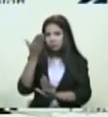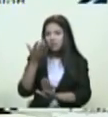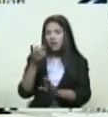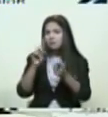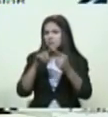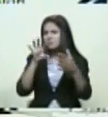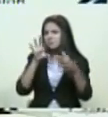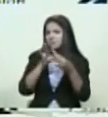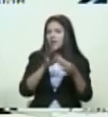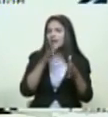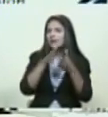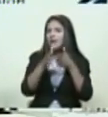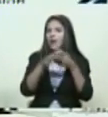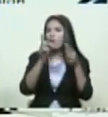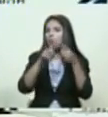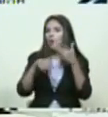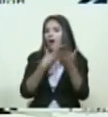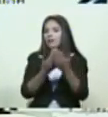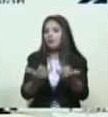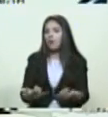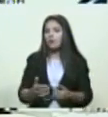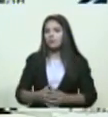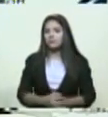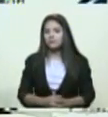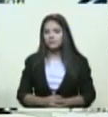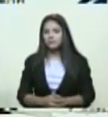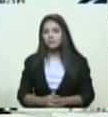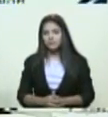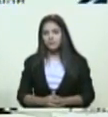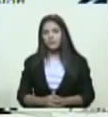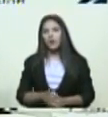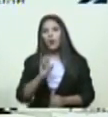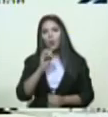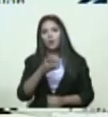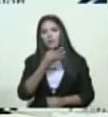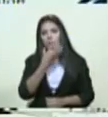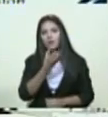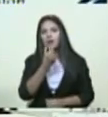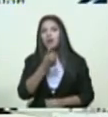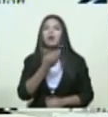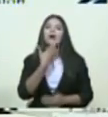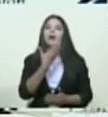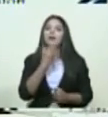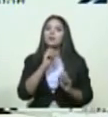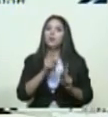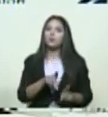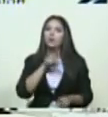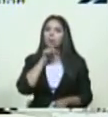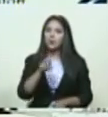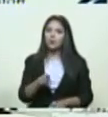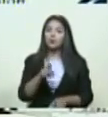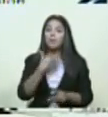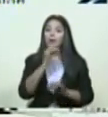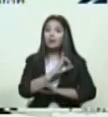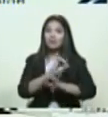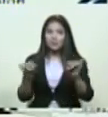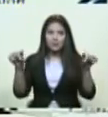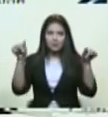involucrados, o sea, ¿qué elementos tiene hasta este momento? Gracias. Muy bien, gracias por la oportunidad. Y ya para